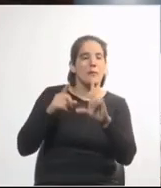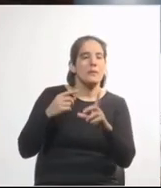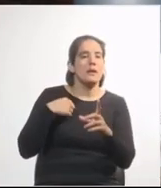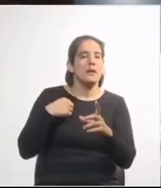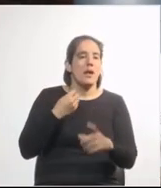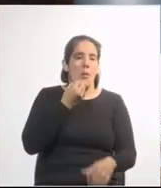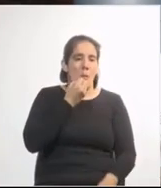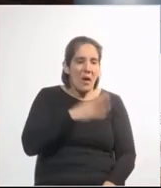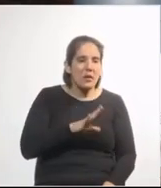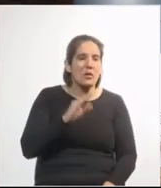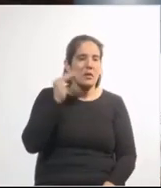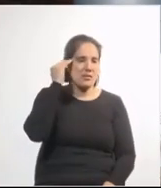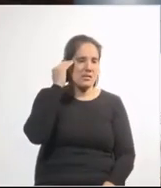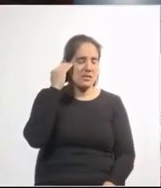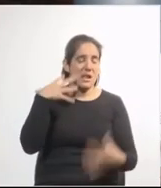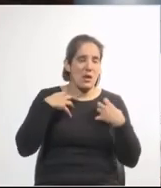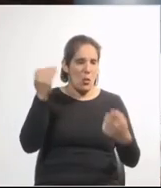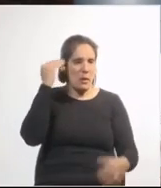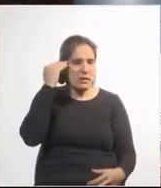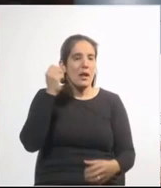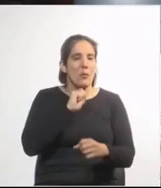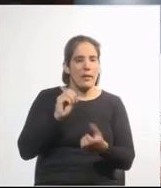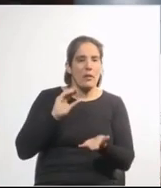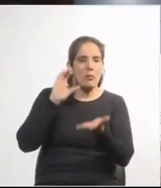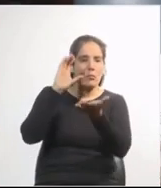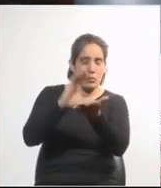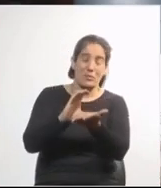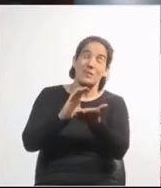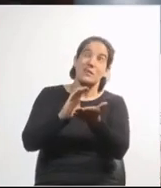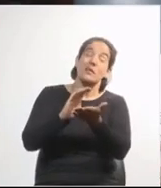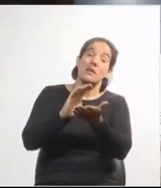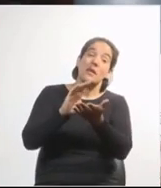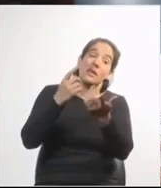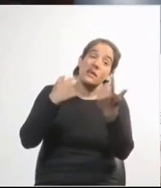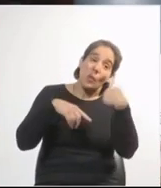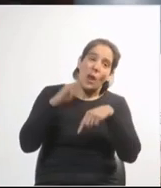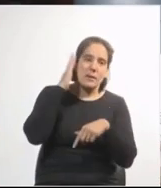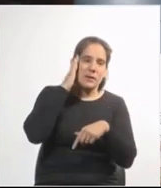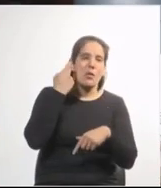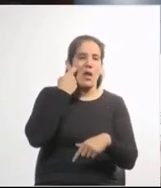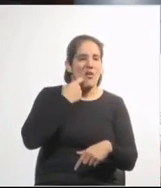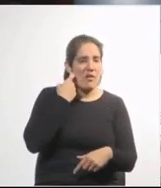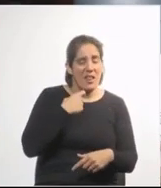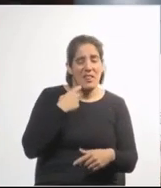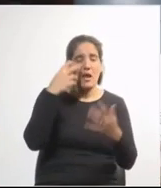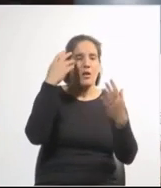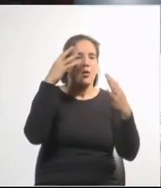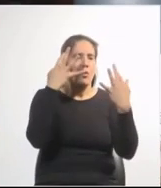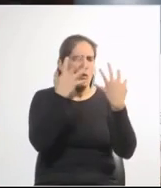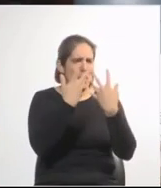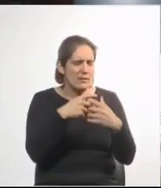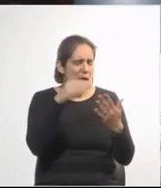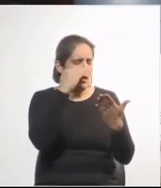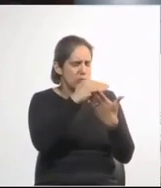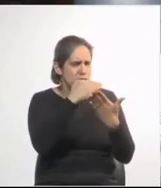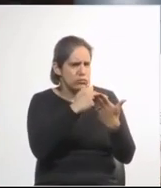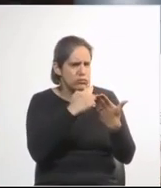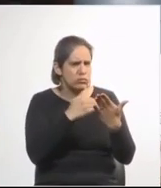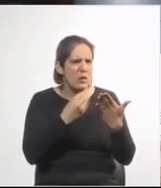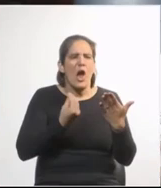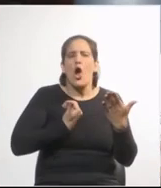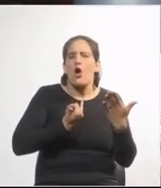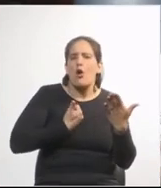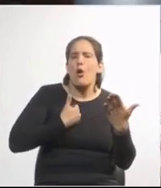mental, esto sin perjuicio de que entendemos que falta una planificación adecuada, no se fortalece la institucionalidad que debe asegurar